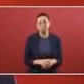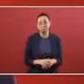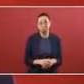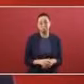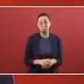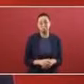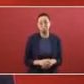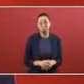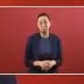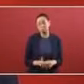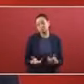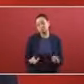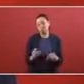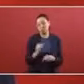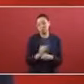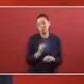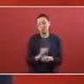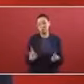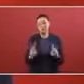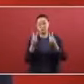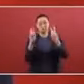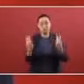debatiendo sobre el tema, y qué bueno,